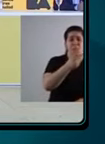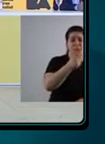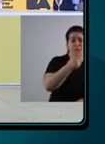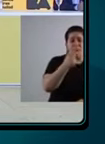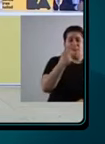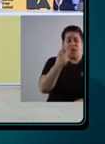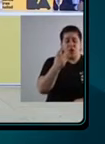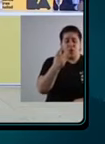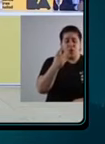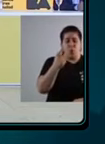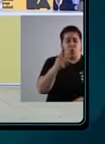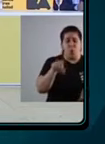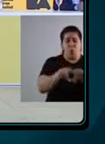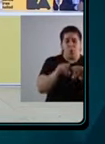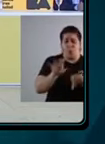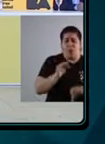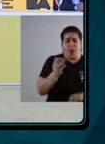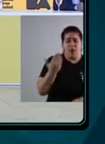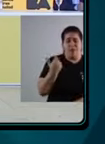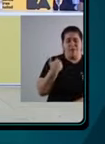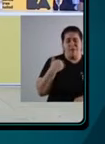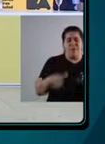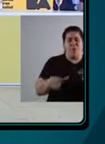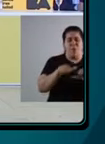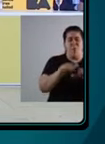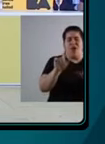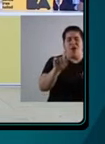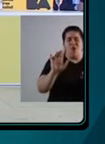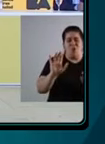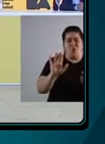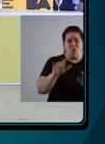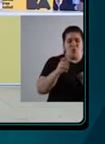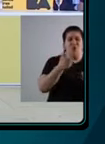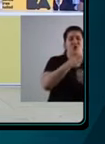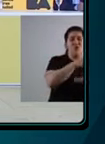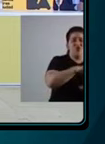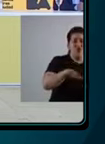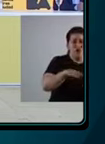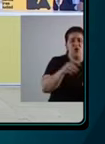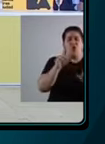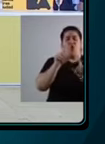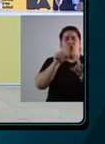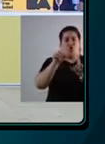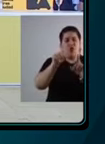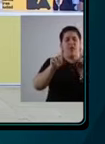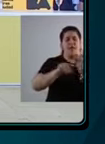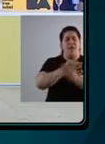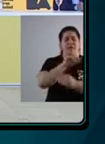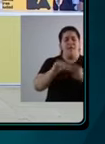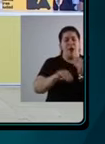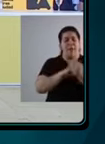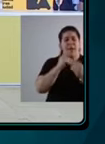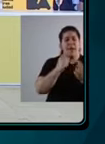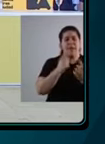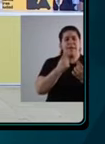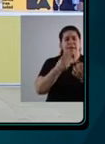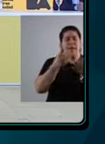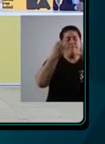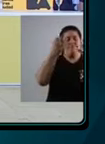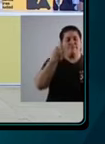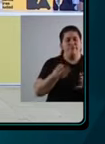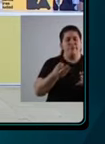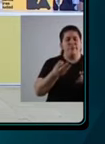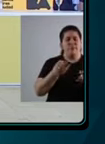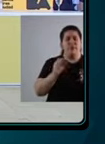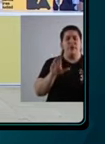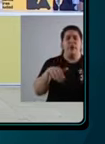al 2020 en términos educativos. Los chicos, los docentes, las familias necesitan tener una certidumbre.